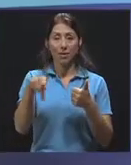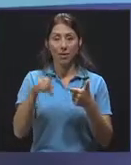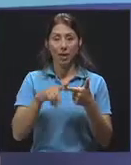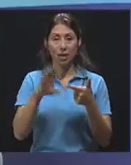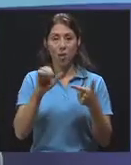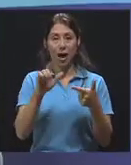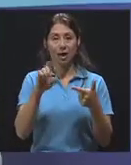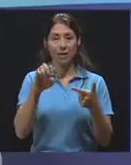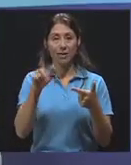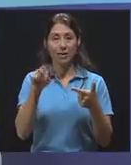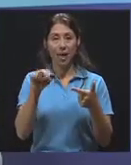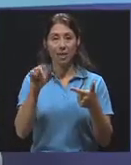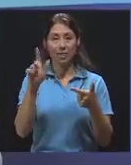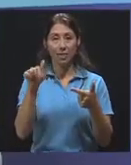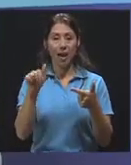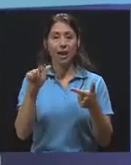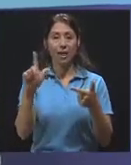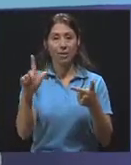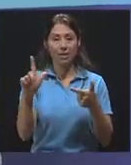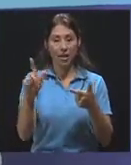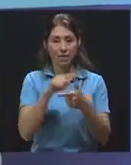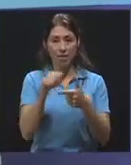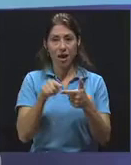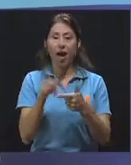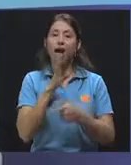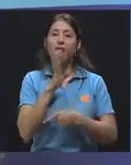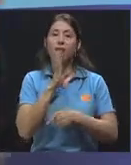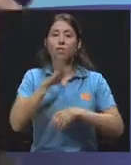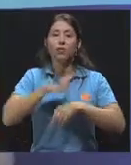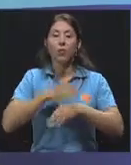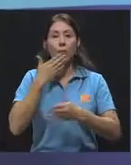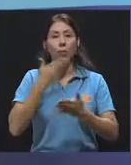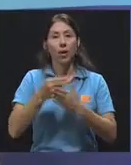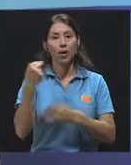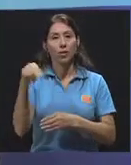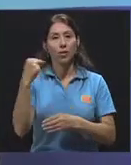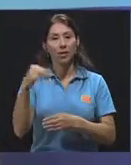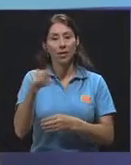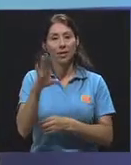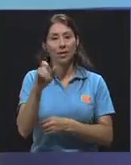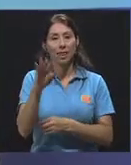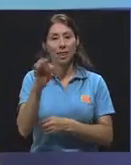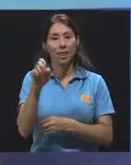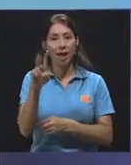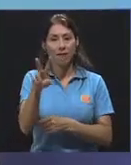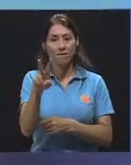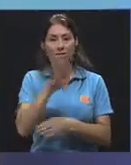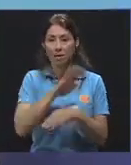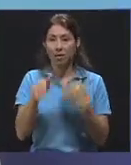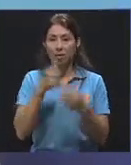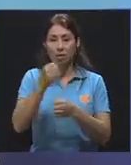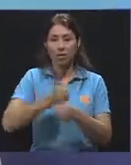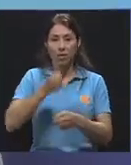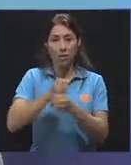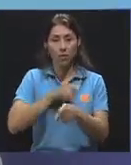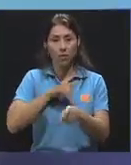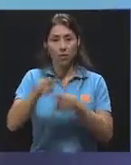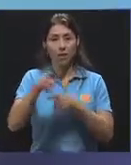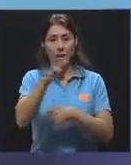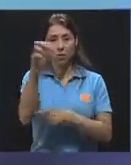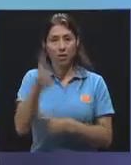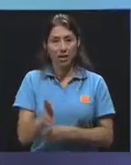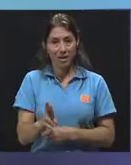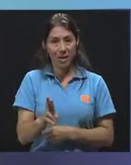estamos con Laura Pacheco y con Alexandra Latichev, hablando de todas estas buenas noticias del CETAF, de toda esta